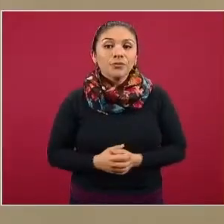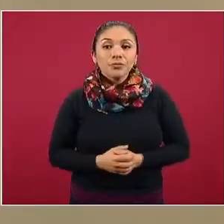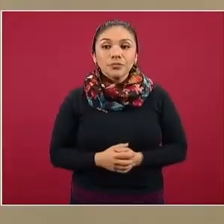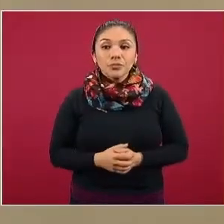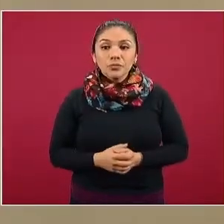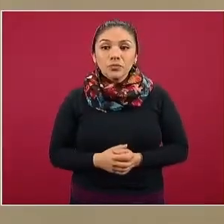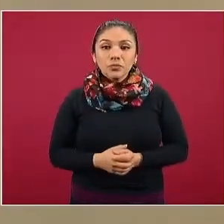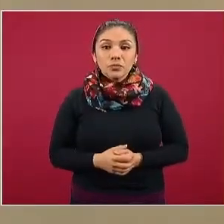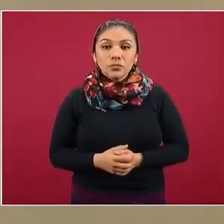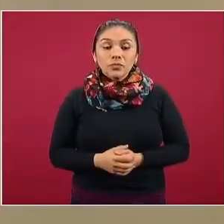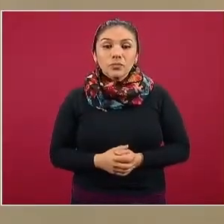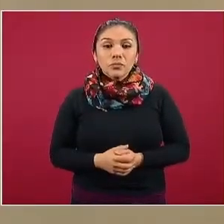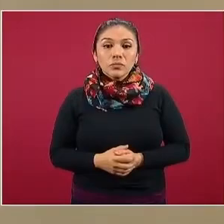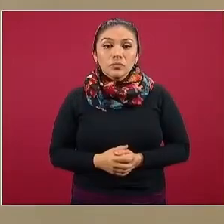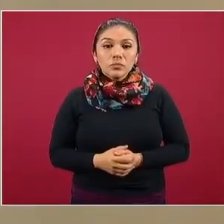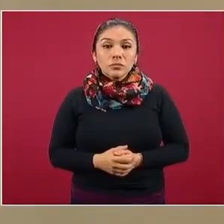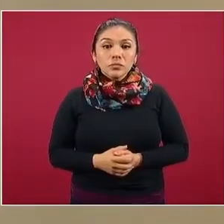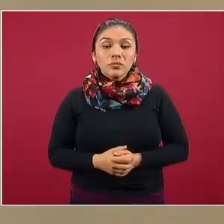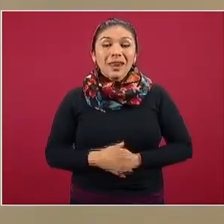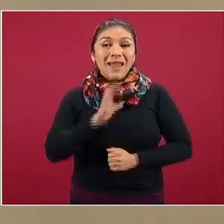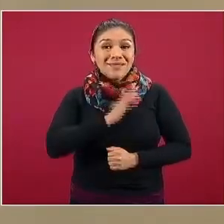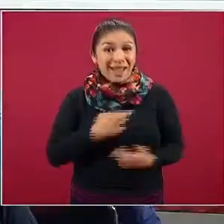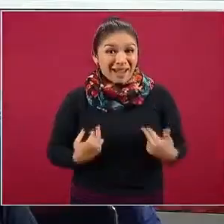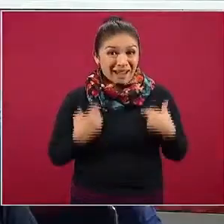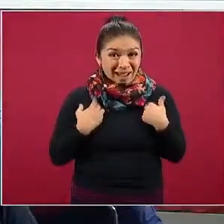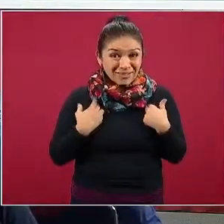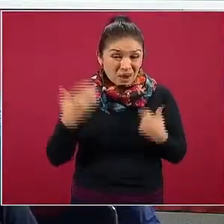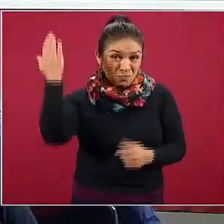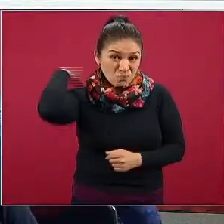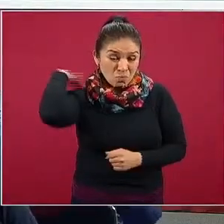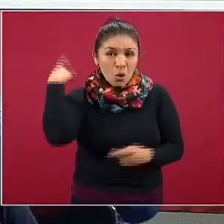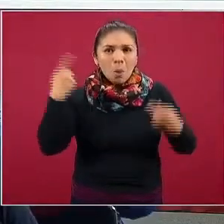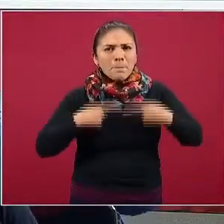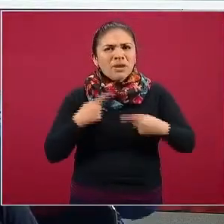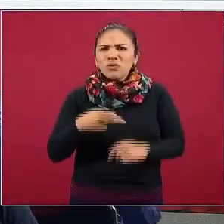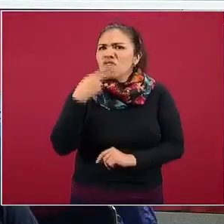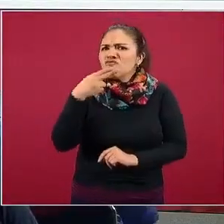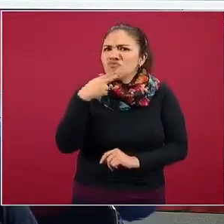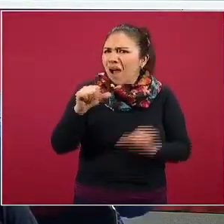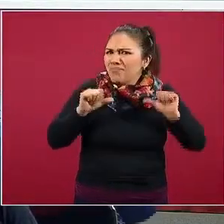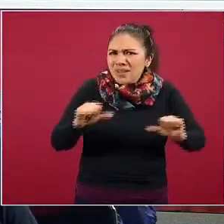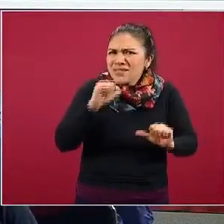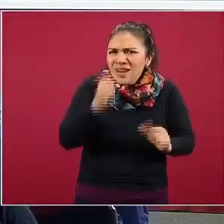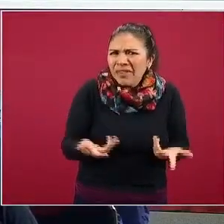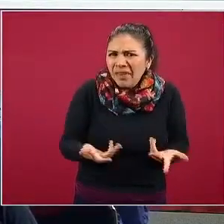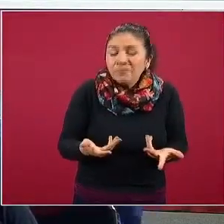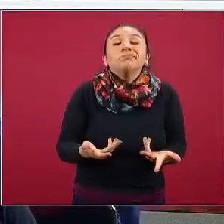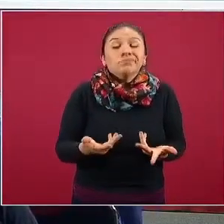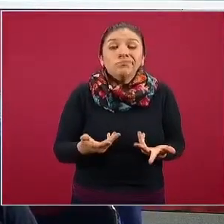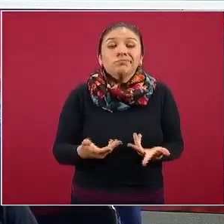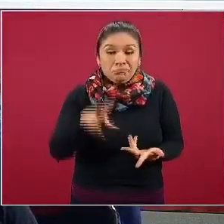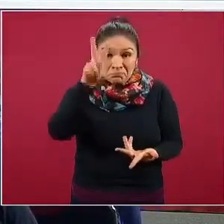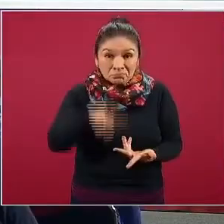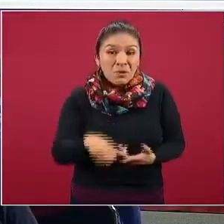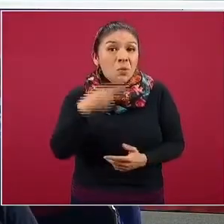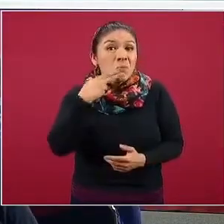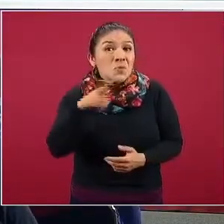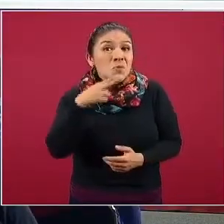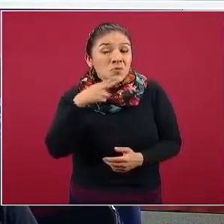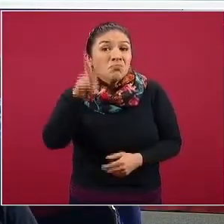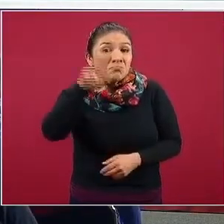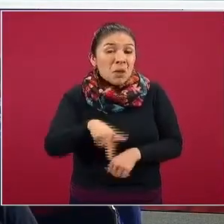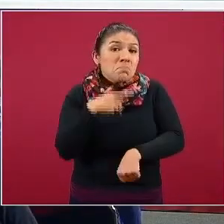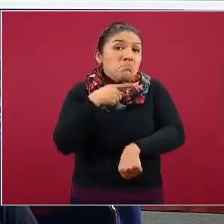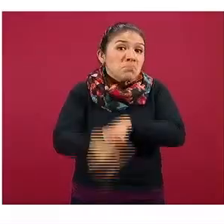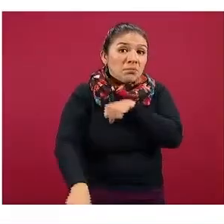favor. El cáncer de pulmón en personas no fumadoras. El tabaquismo es el principal factor de